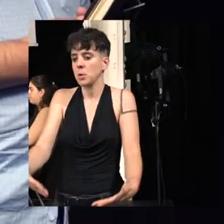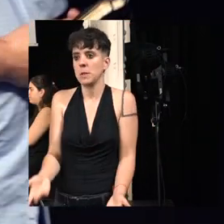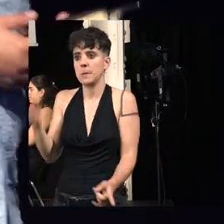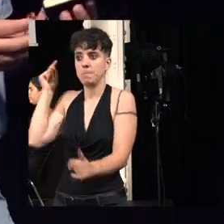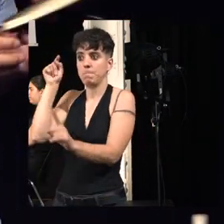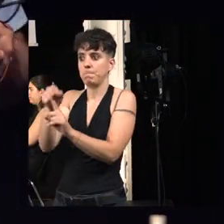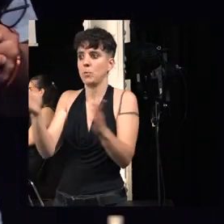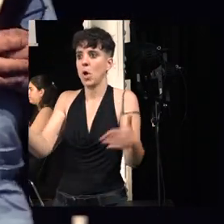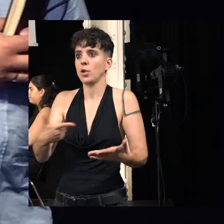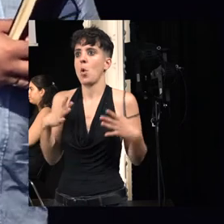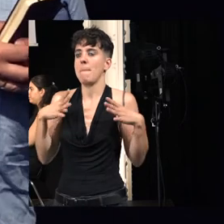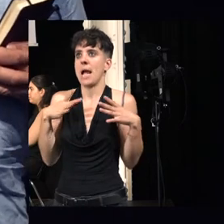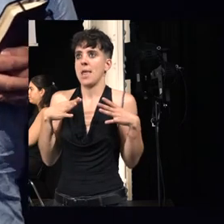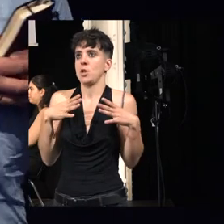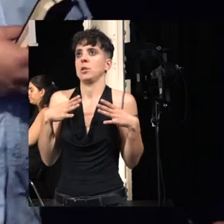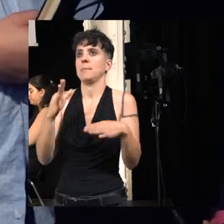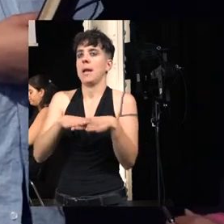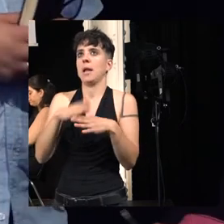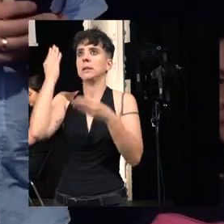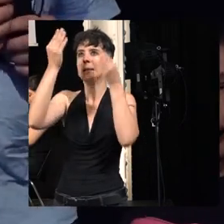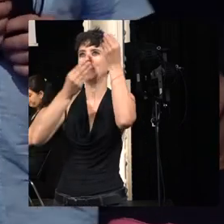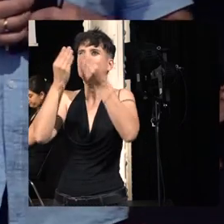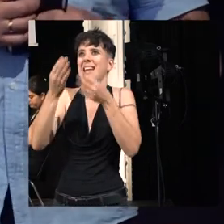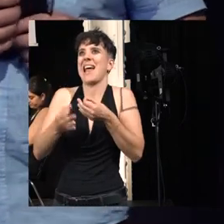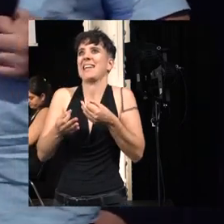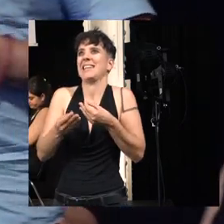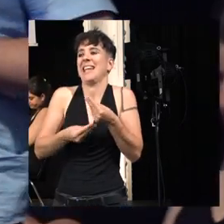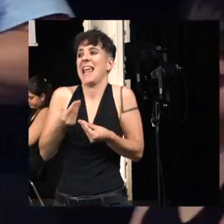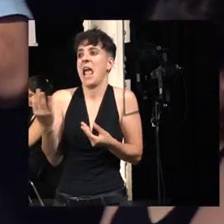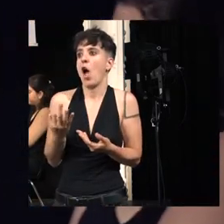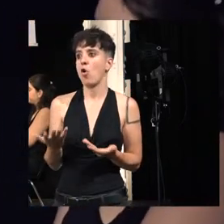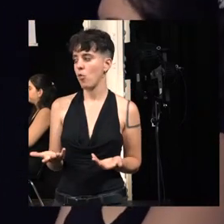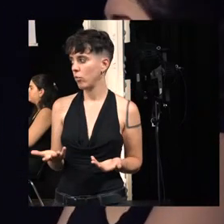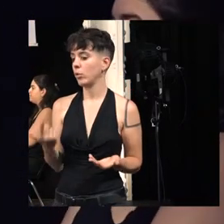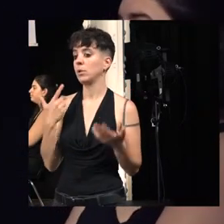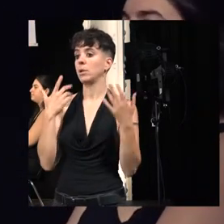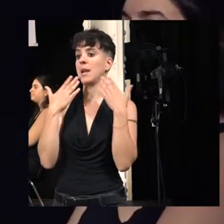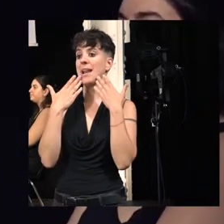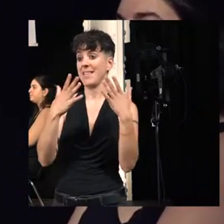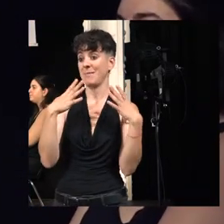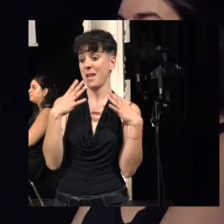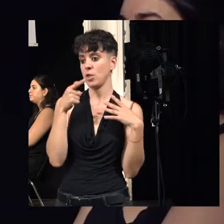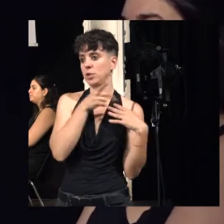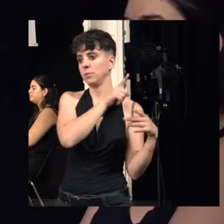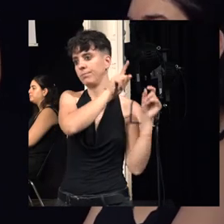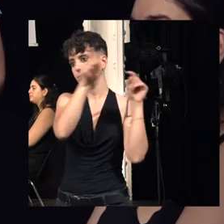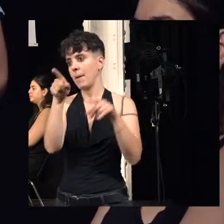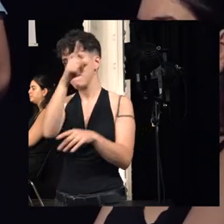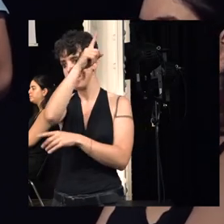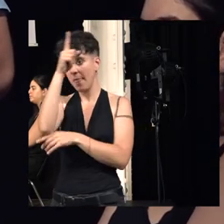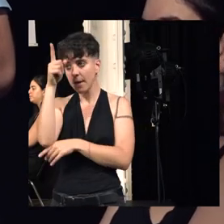poder pensar qué hacer. Y esas vacaciones me llevaron a estar primero en Madrid y